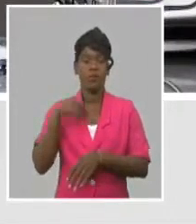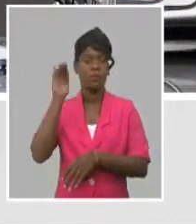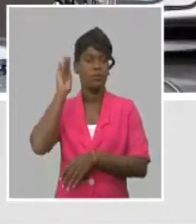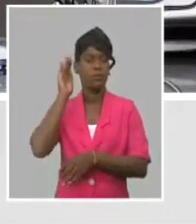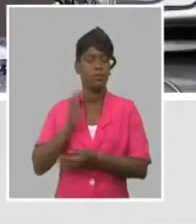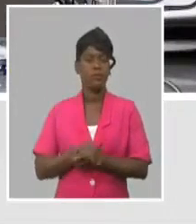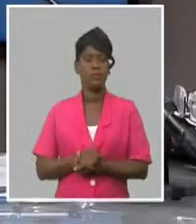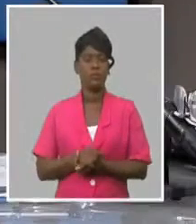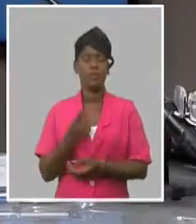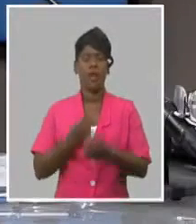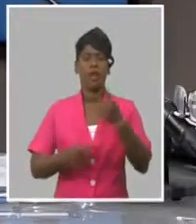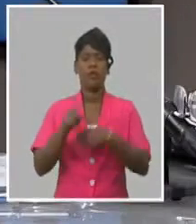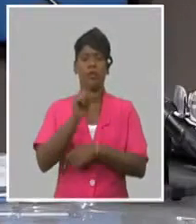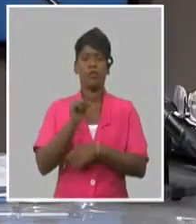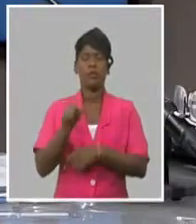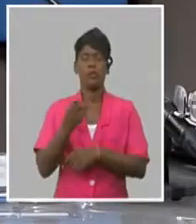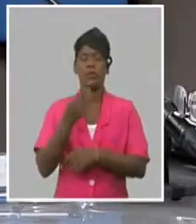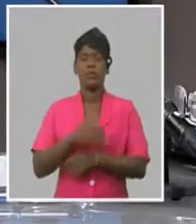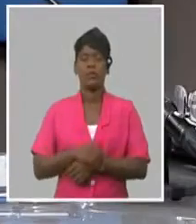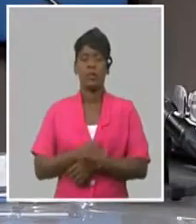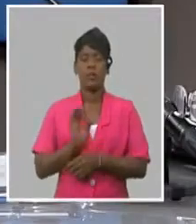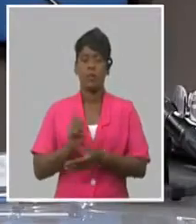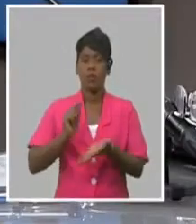personas le dicen la canasta básica,